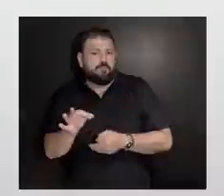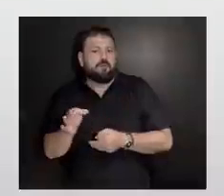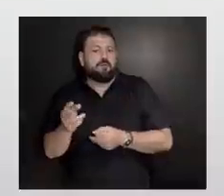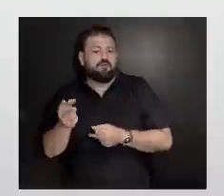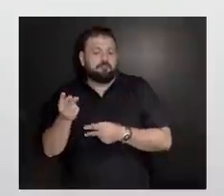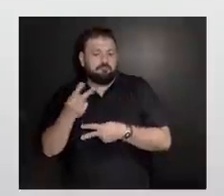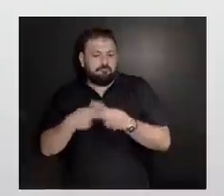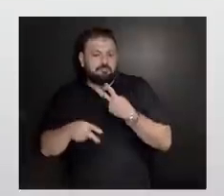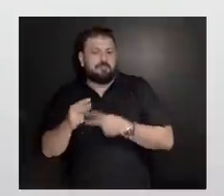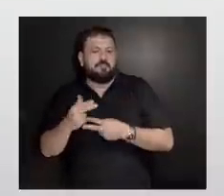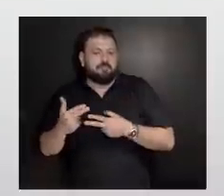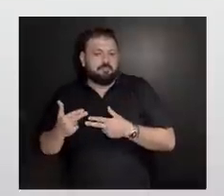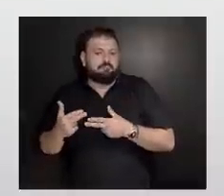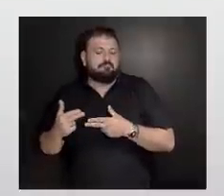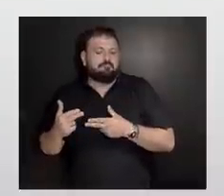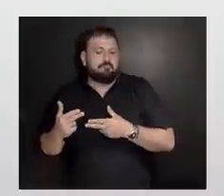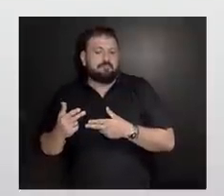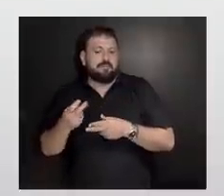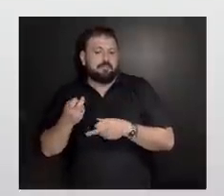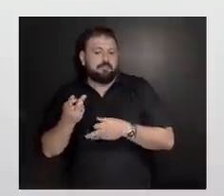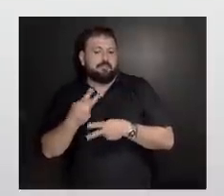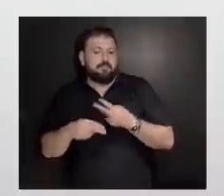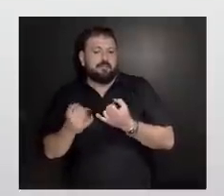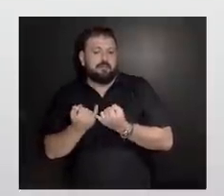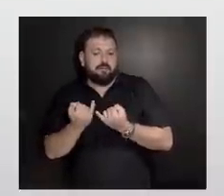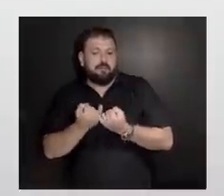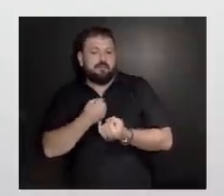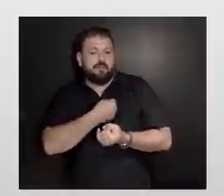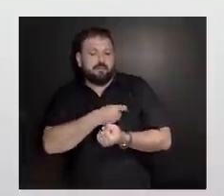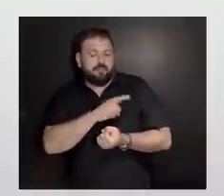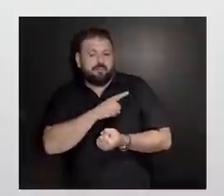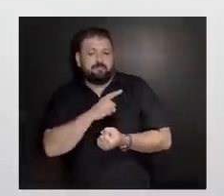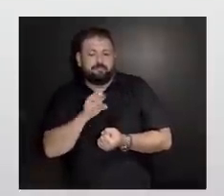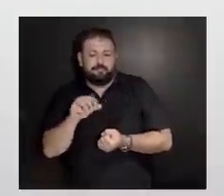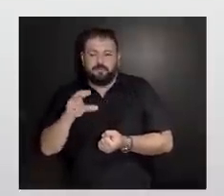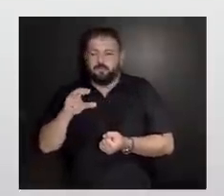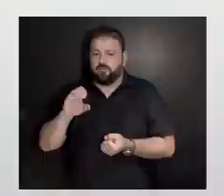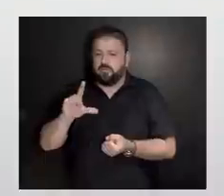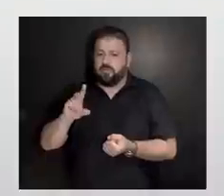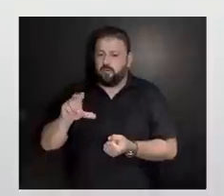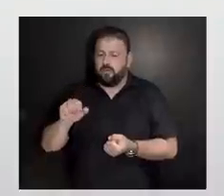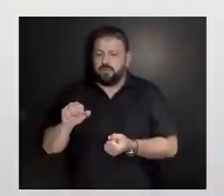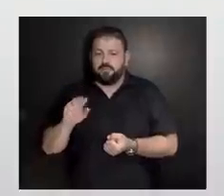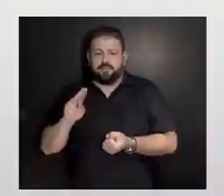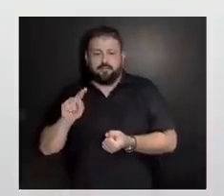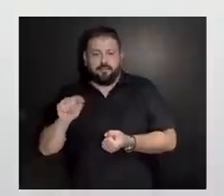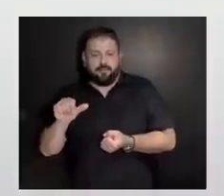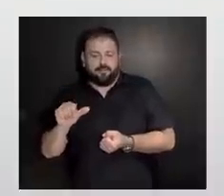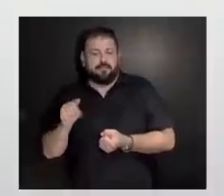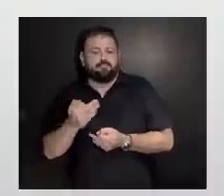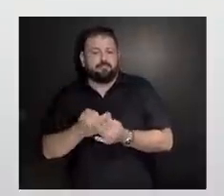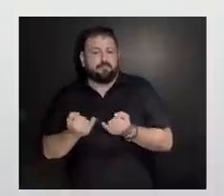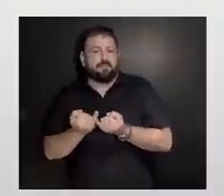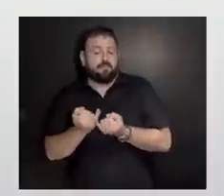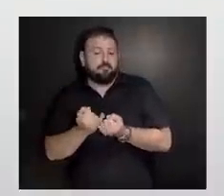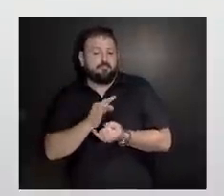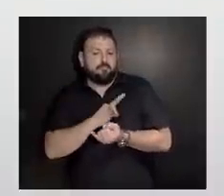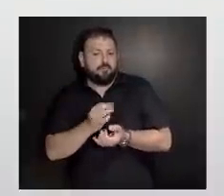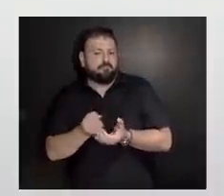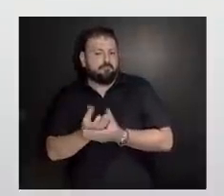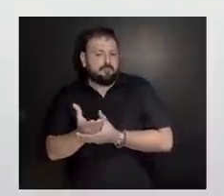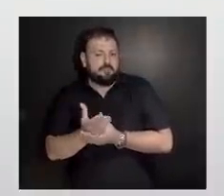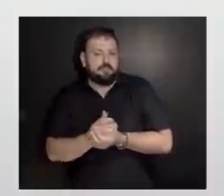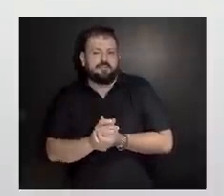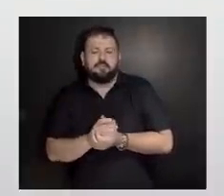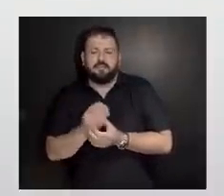ya sea en lo que es la salud de las células beta o en los receptores que puede desencadenar esta condición. Se